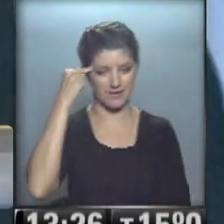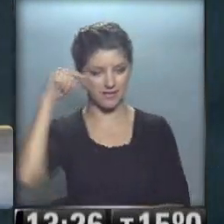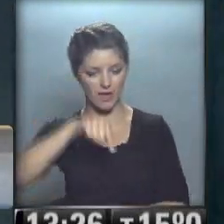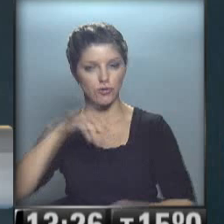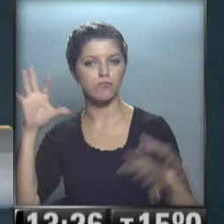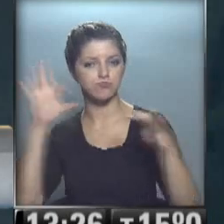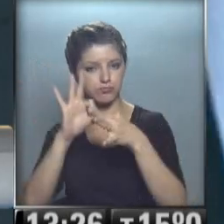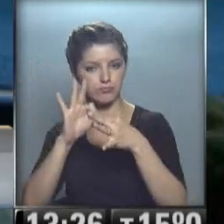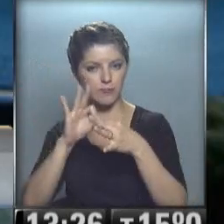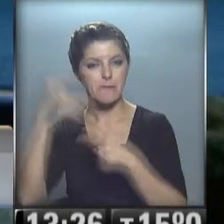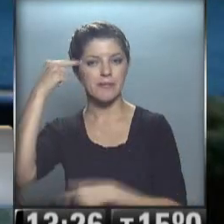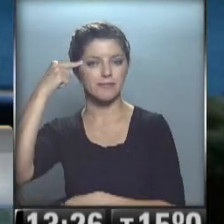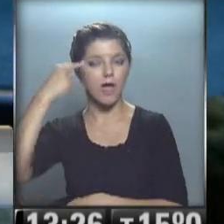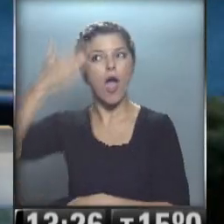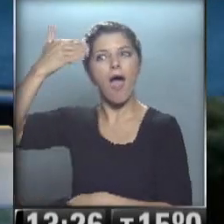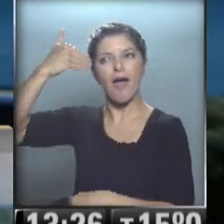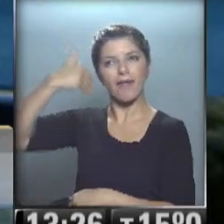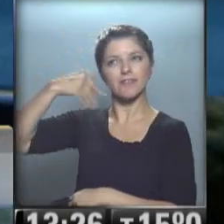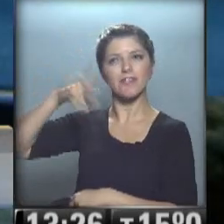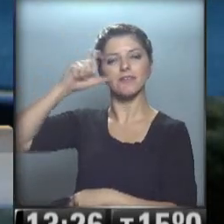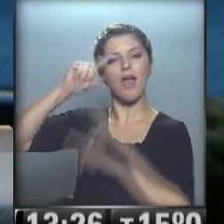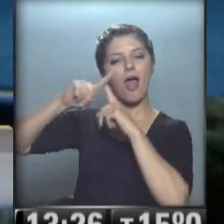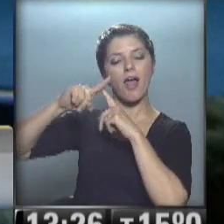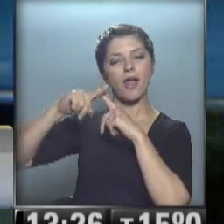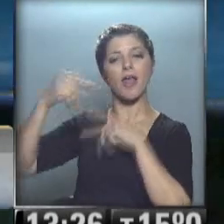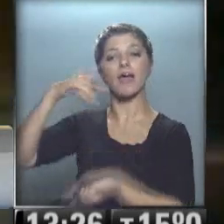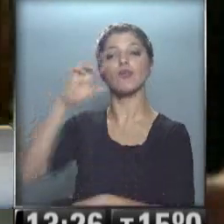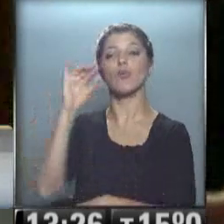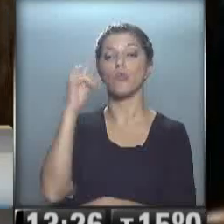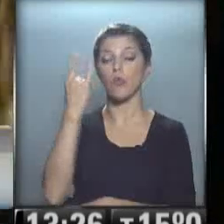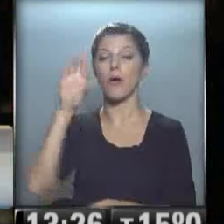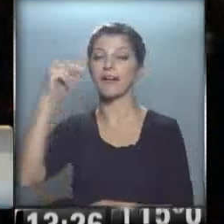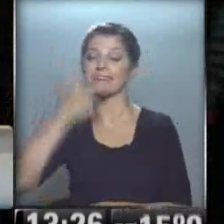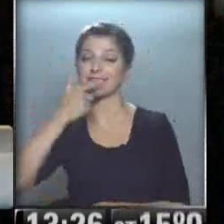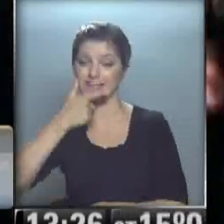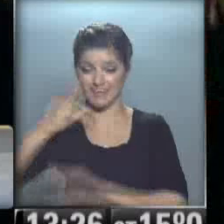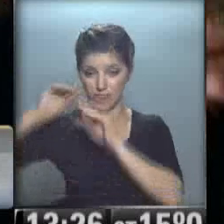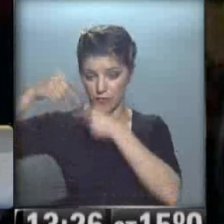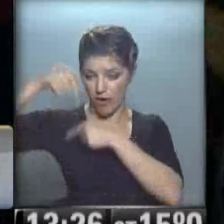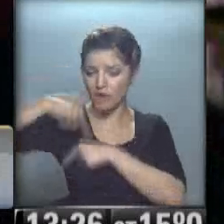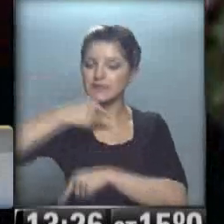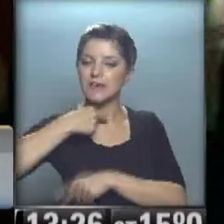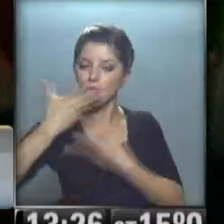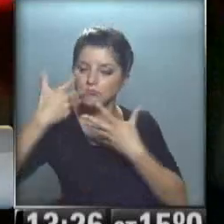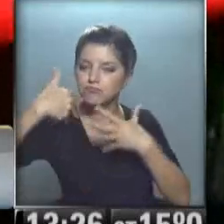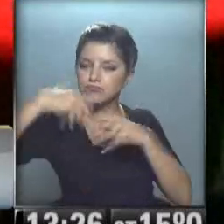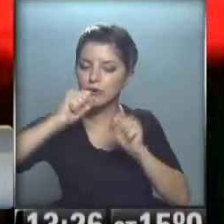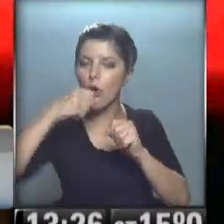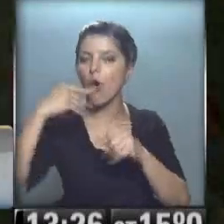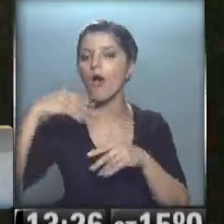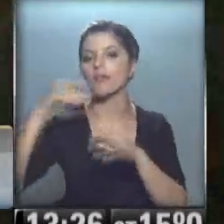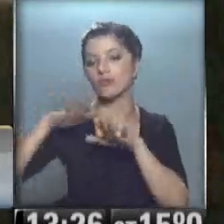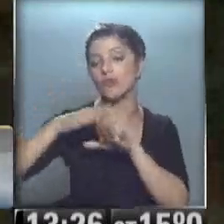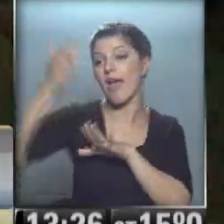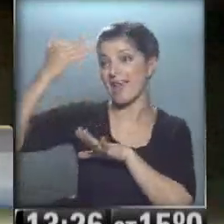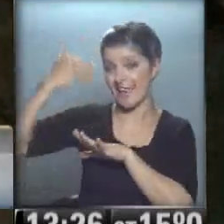relación basada en la nostalgia por los tiempos de La Poderosa Unión soviética un intento por revivir las posiciones que había